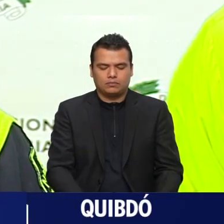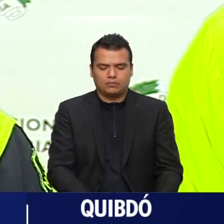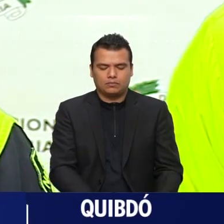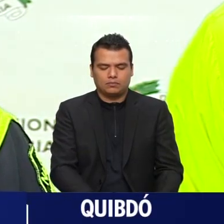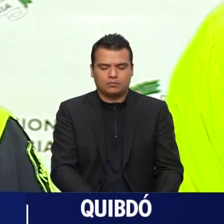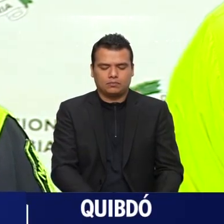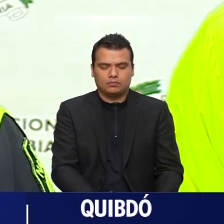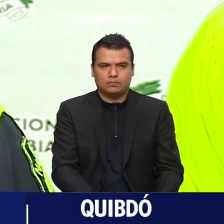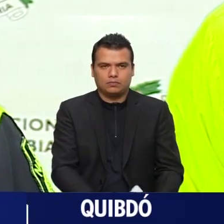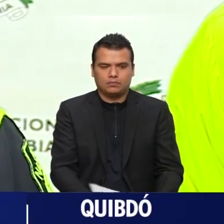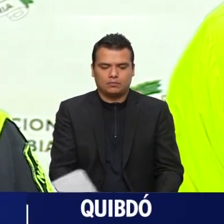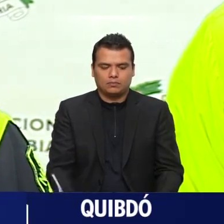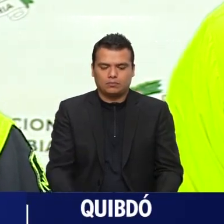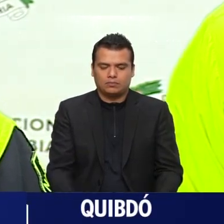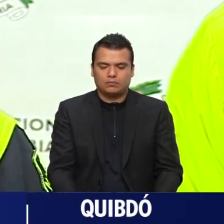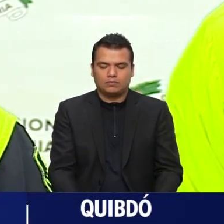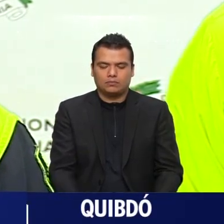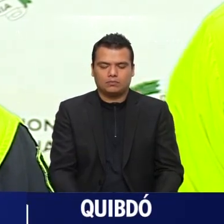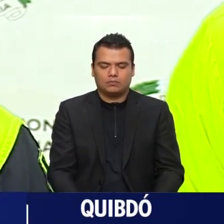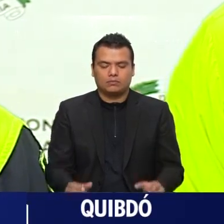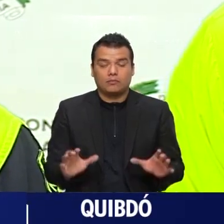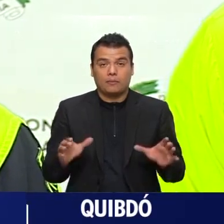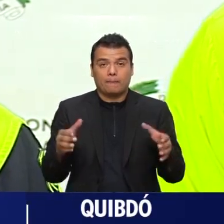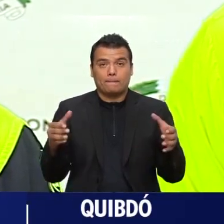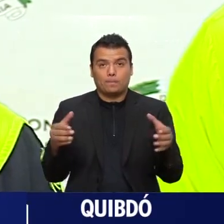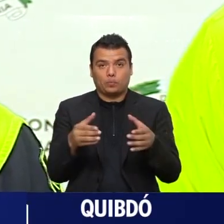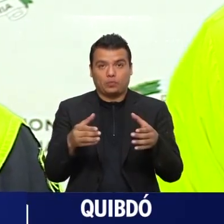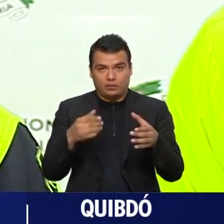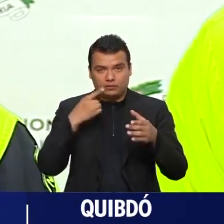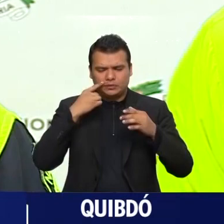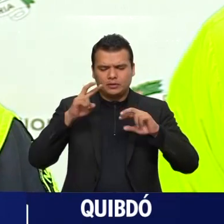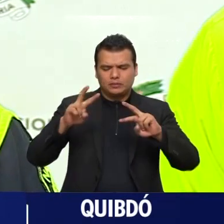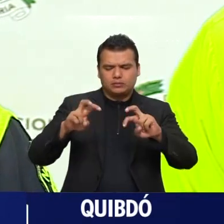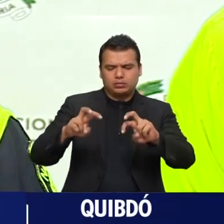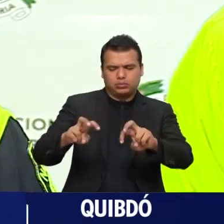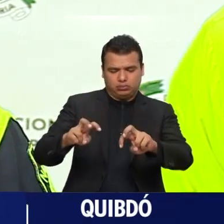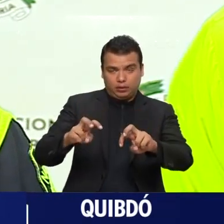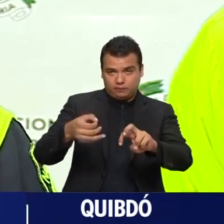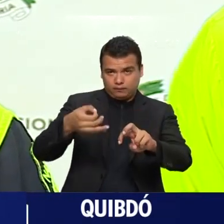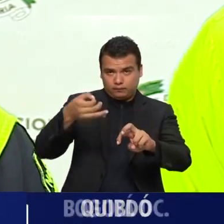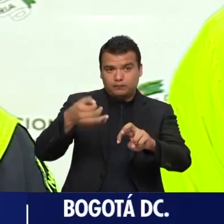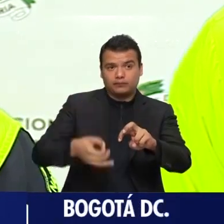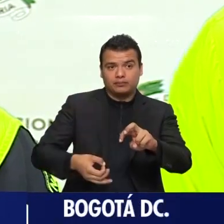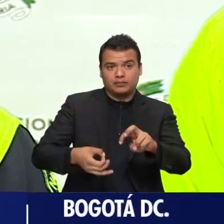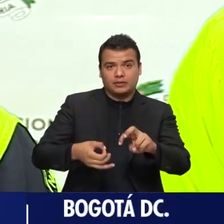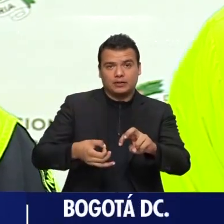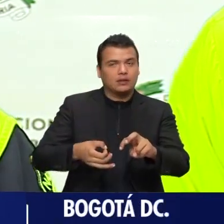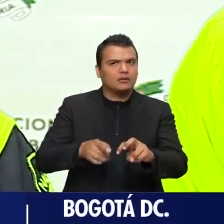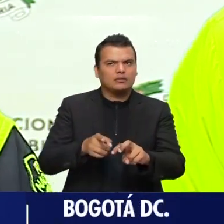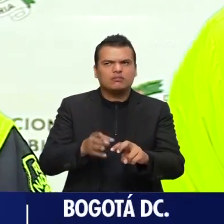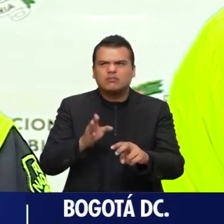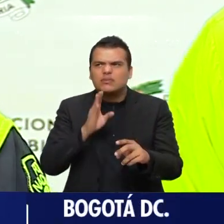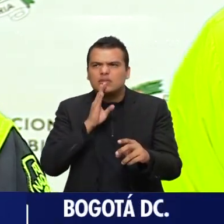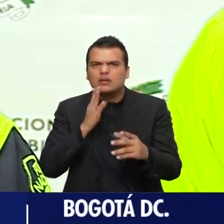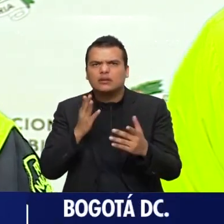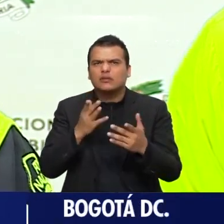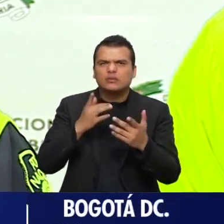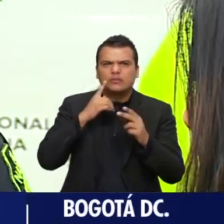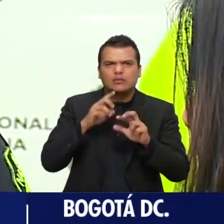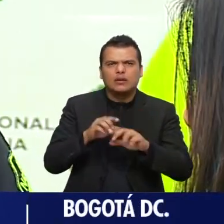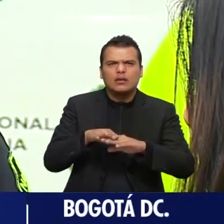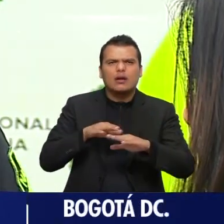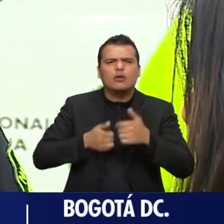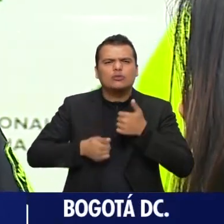Ya tenemos un grupo investigativo con fiscalía, vigilando primero la identificación de este cuerpo hallado y segundo los móviles de esta